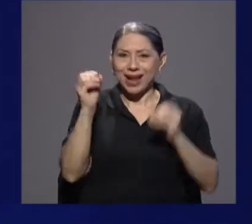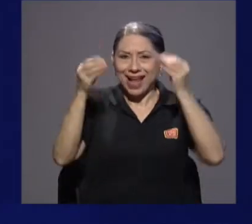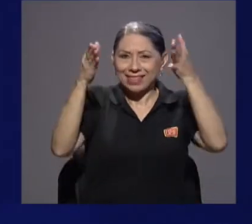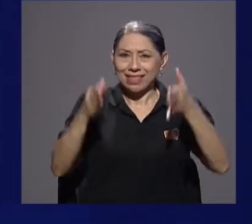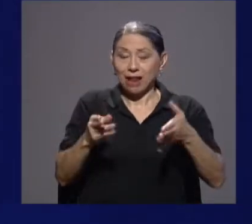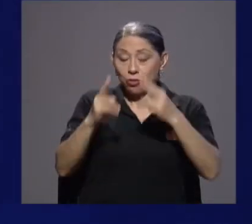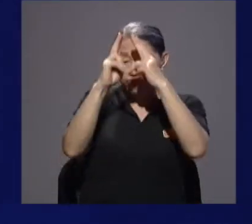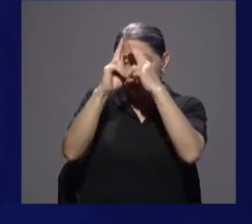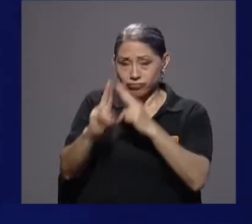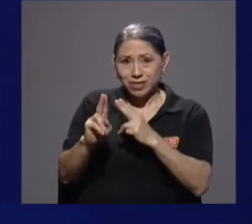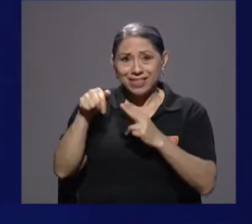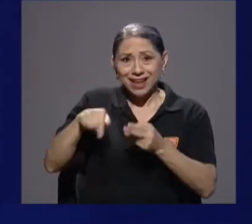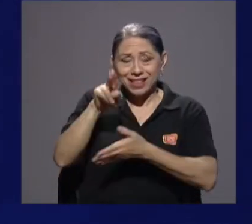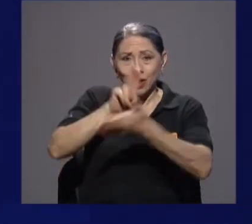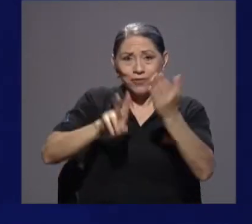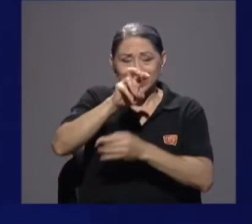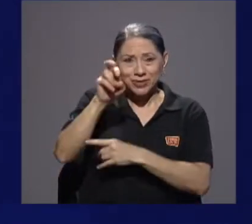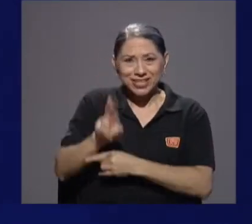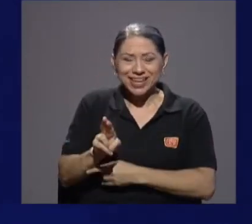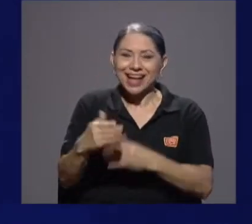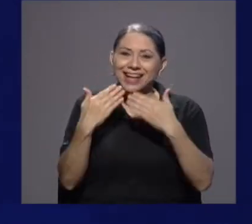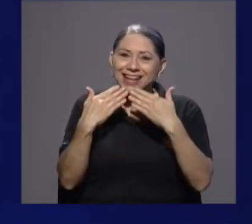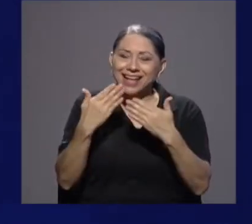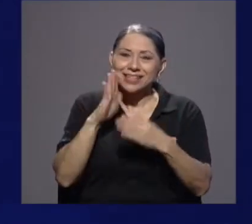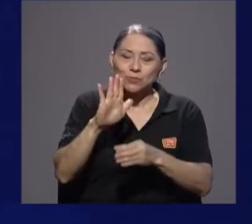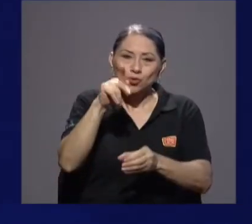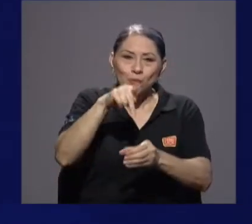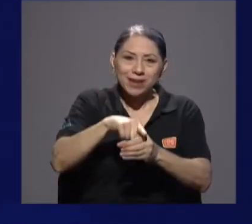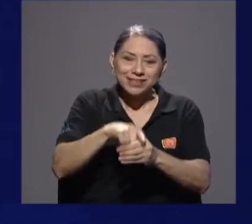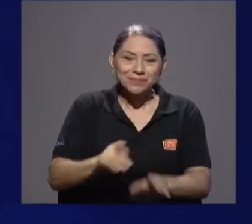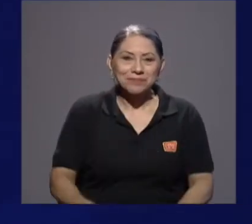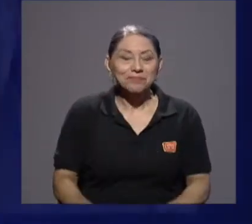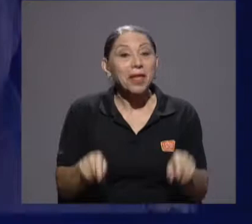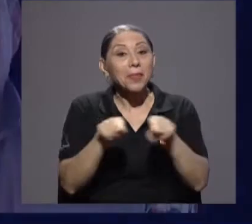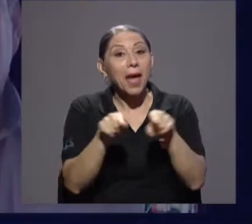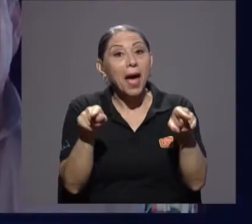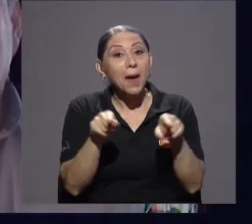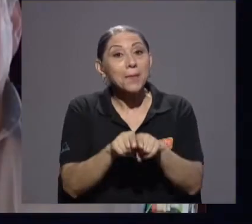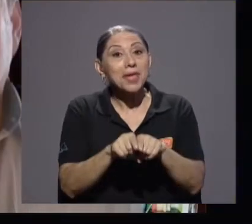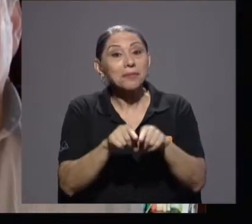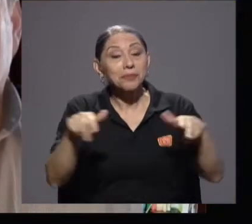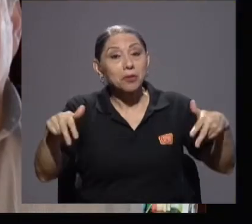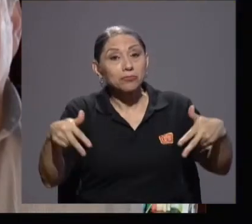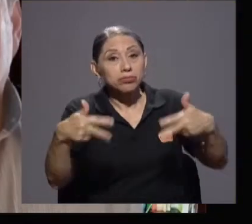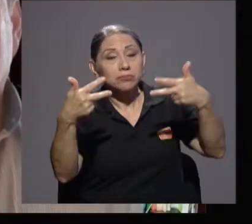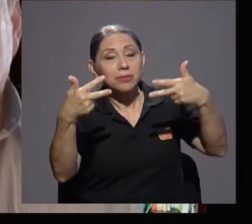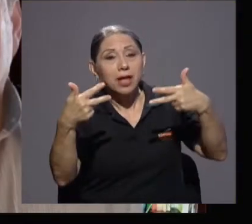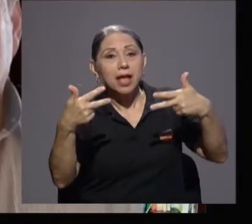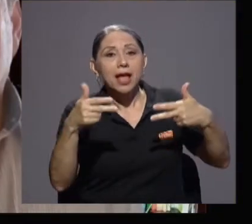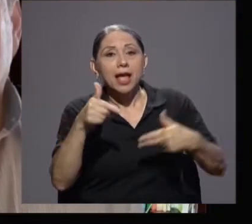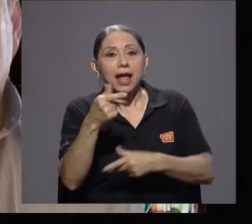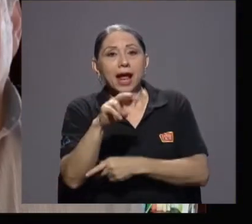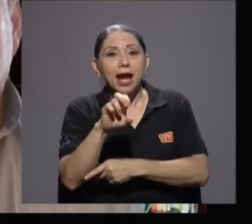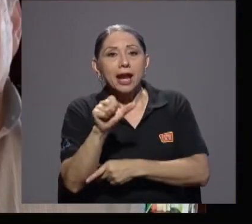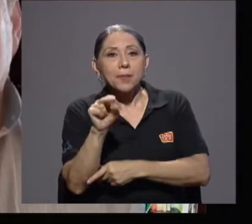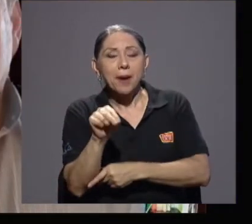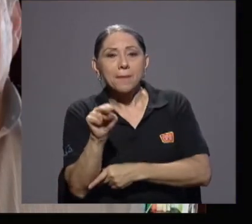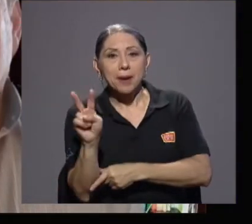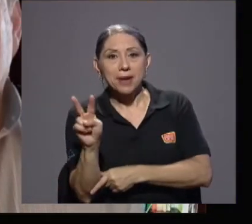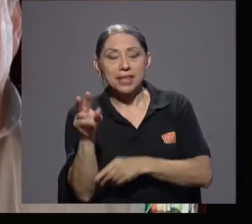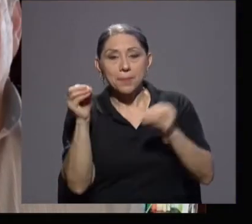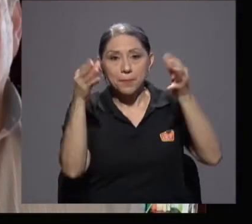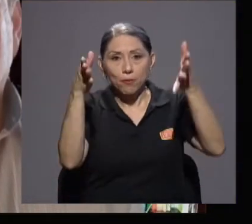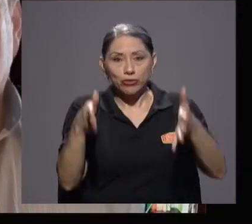Muchísimas gracias. Muchísimas gracias, don Rosendo, por su participación. También tenemos en vía remota a don Germán Valverde,